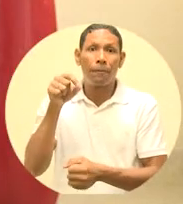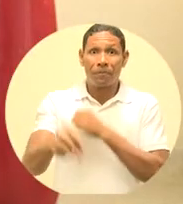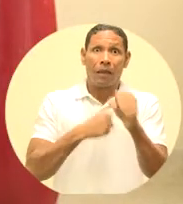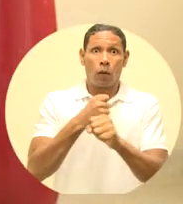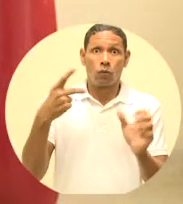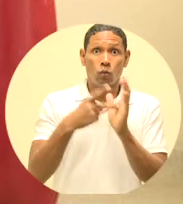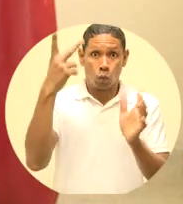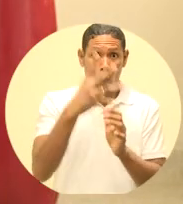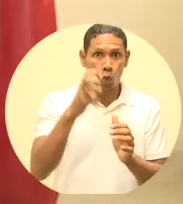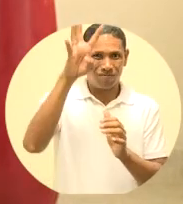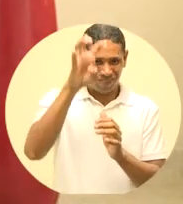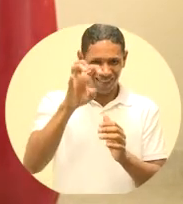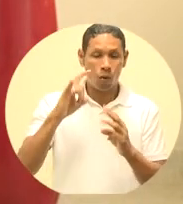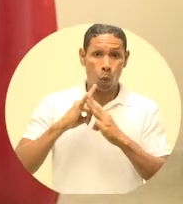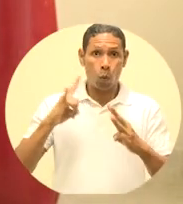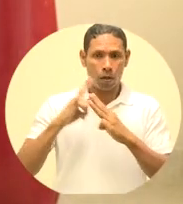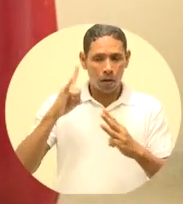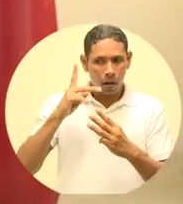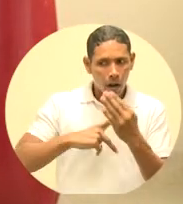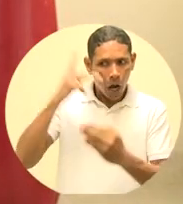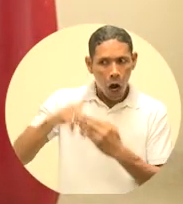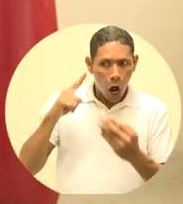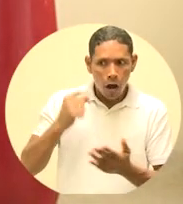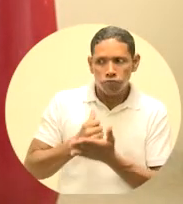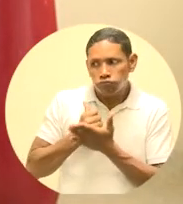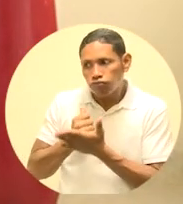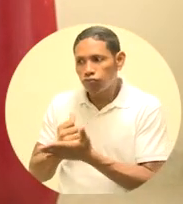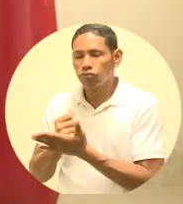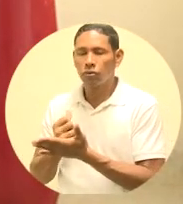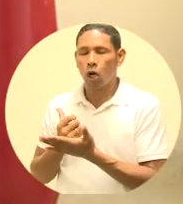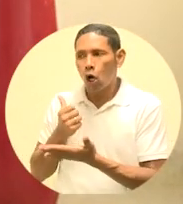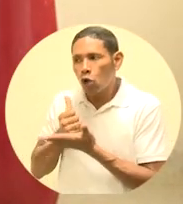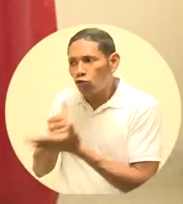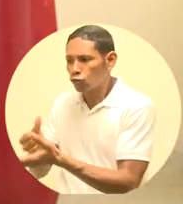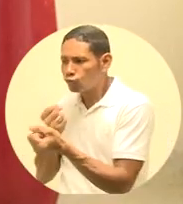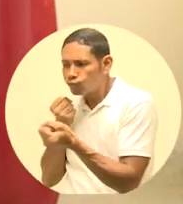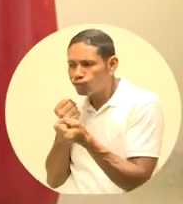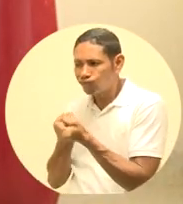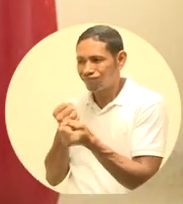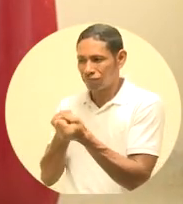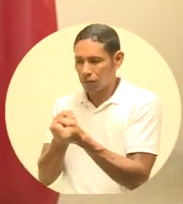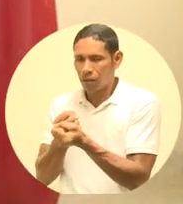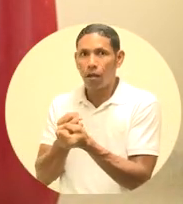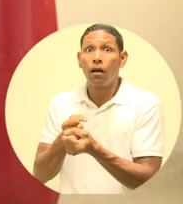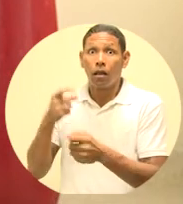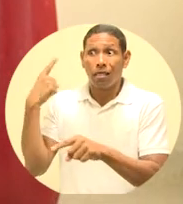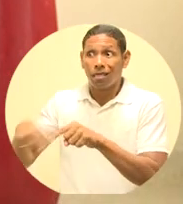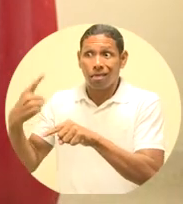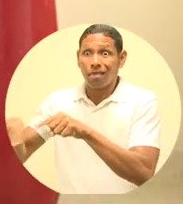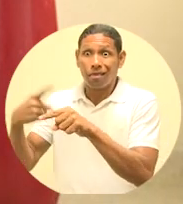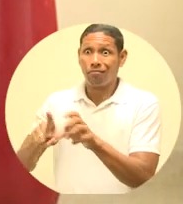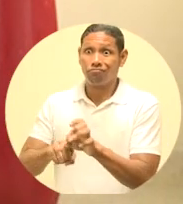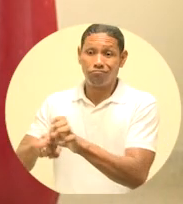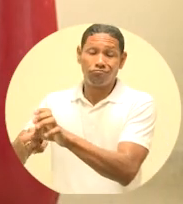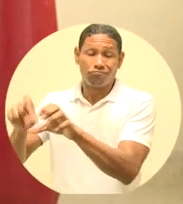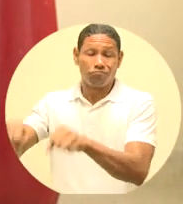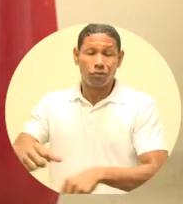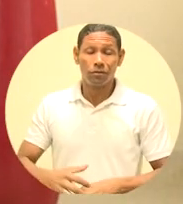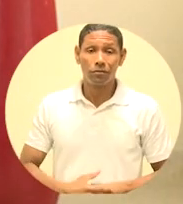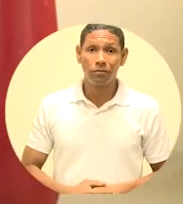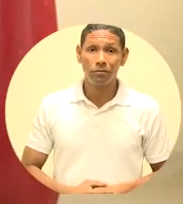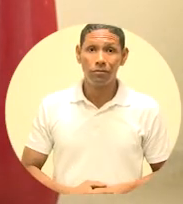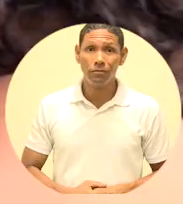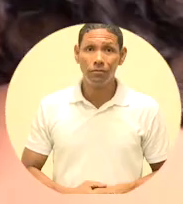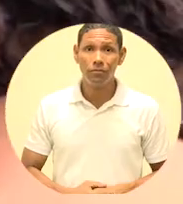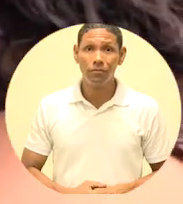En 2019, la iniciativa liderada por la Alma Mater ha logrado brindar oportunidades de formación, asesoría y apoyo a los